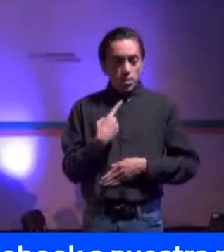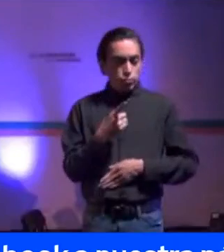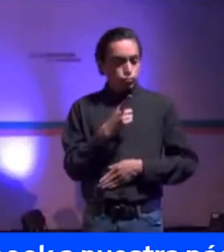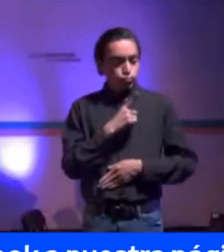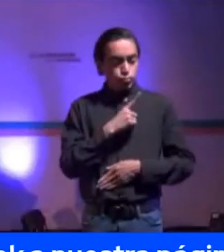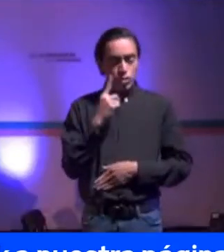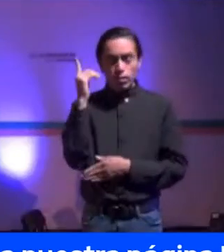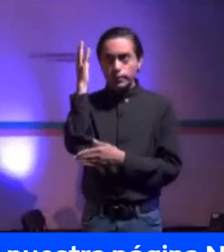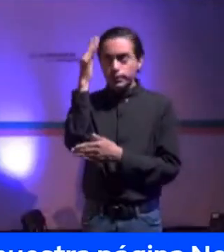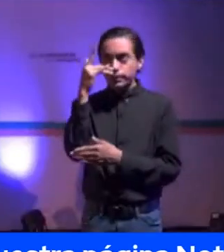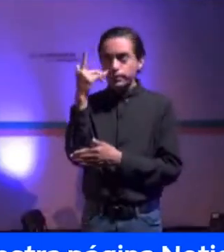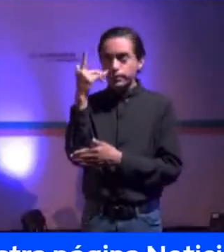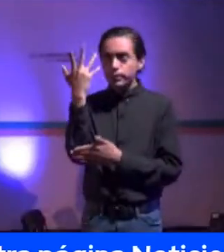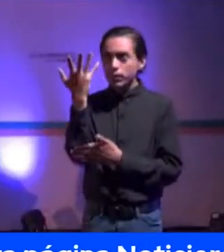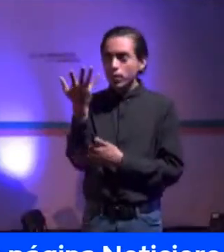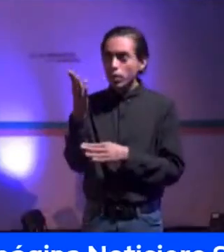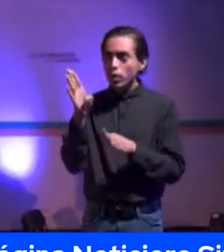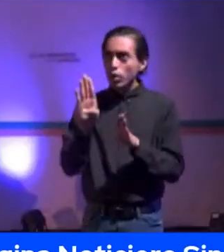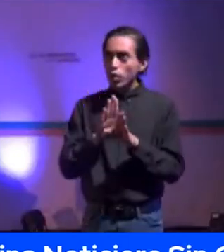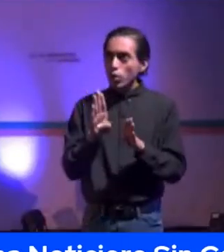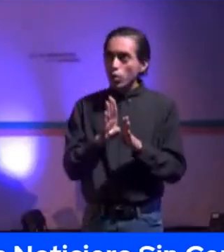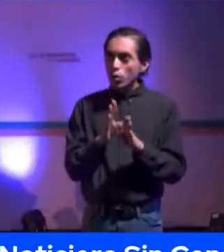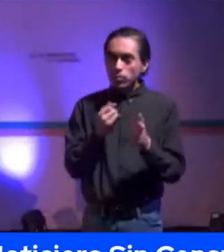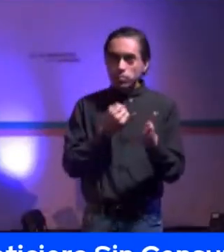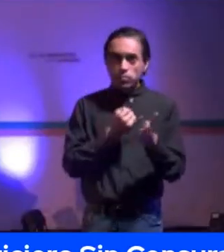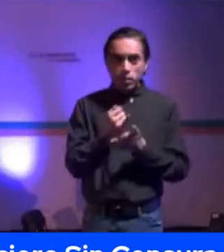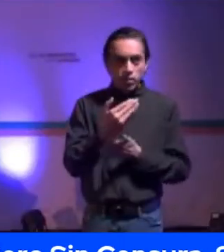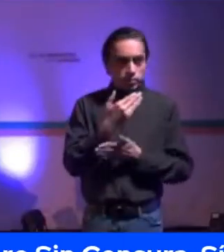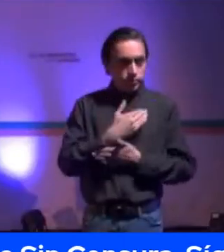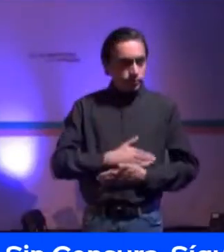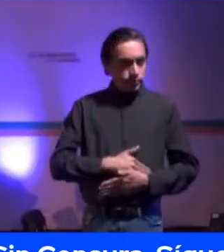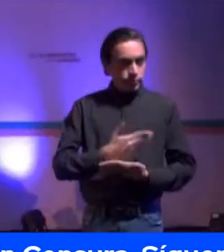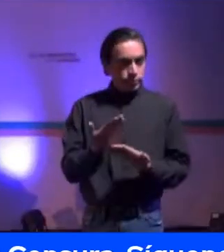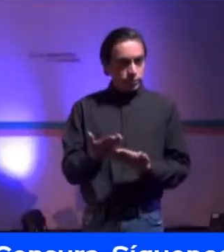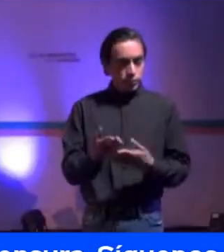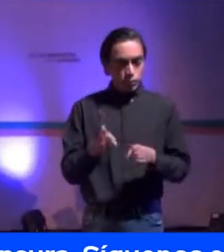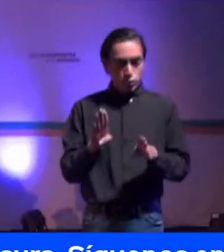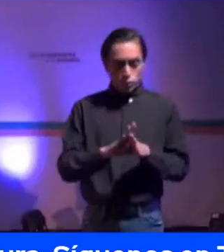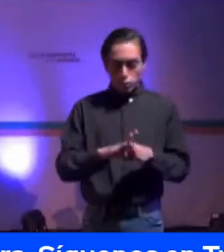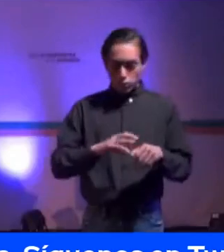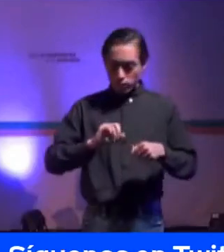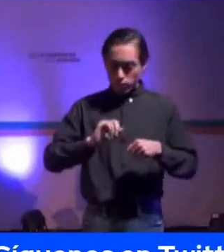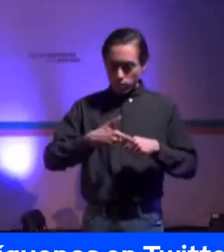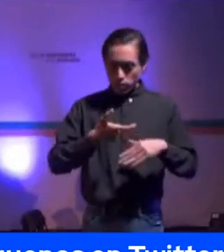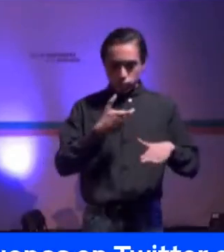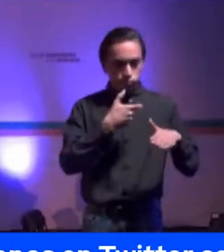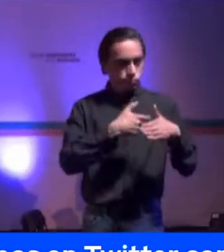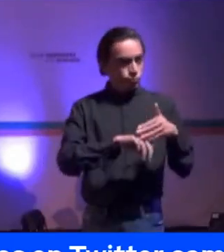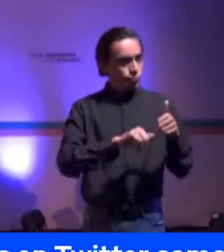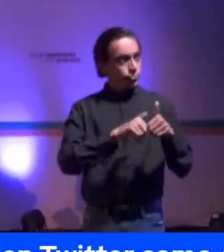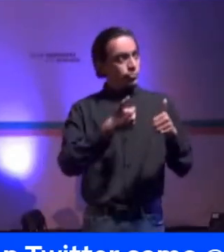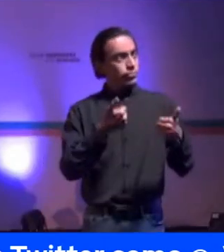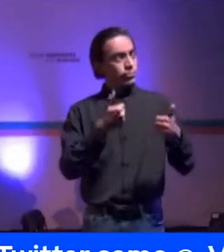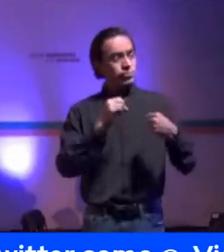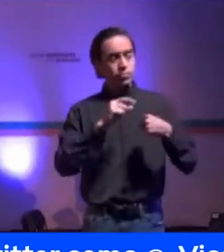Soy imparcial, soy neutral, no tengo sesgos. En el caso de un